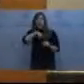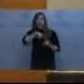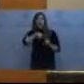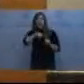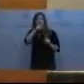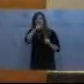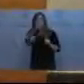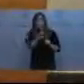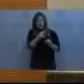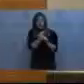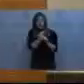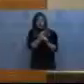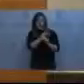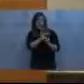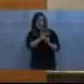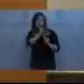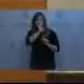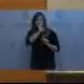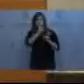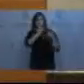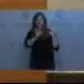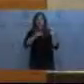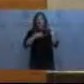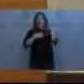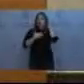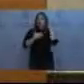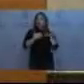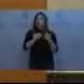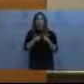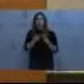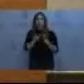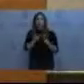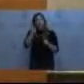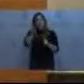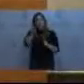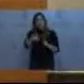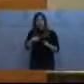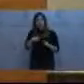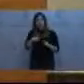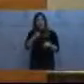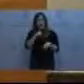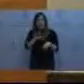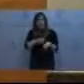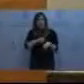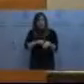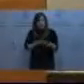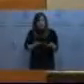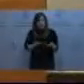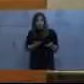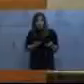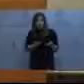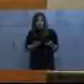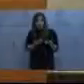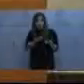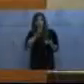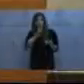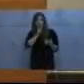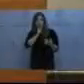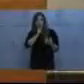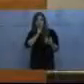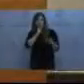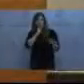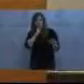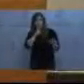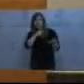respetamos esa tarea, pero no podemos dejar de evidenciar que su tiempo se divide entre Asturias